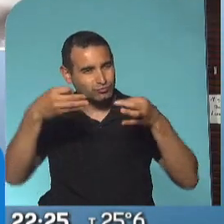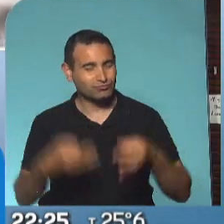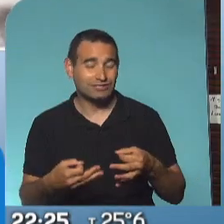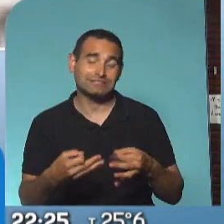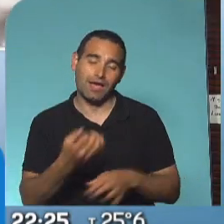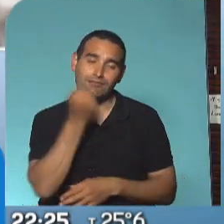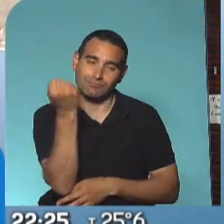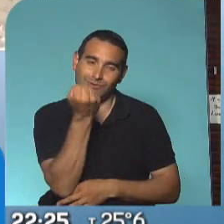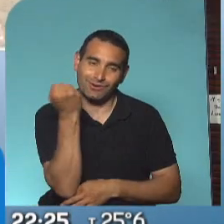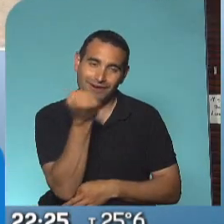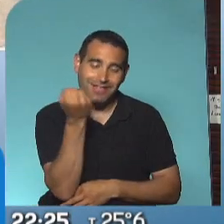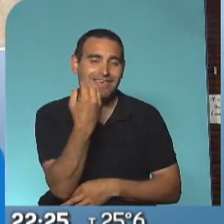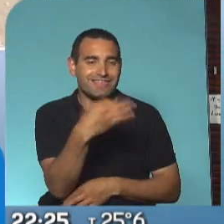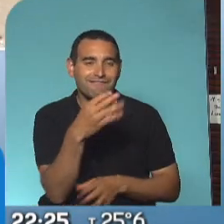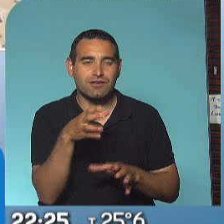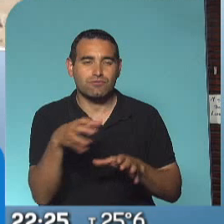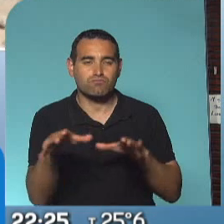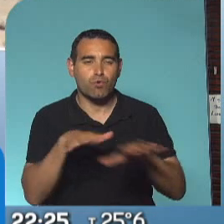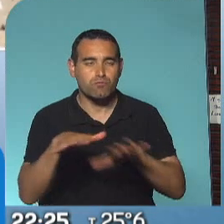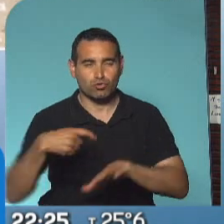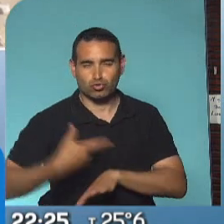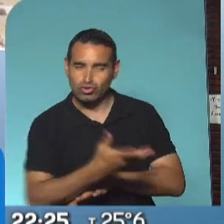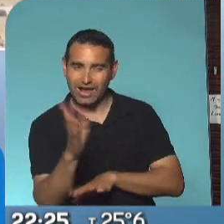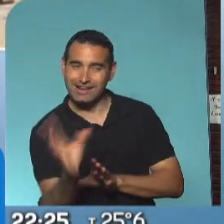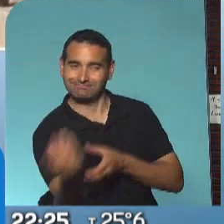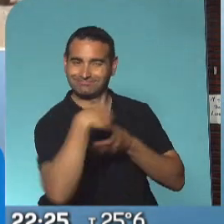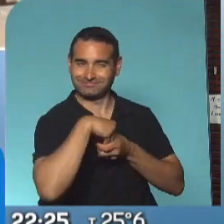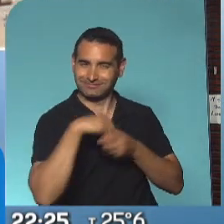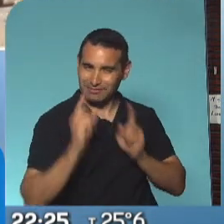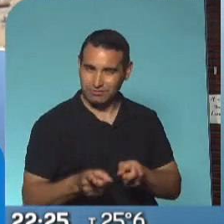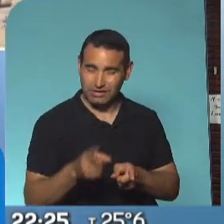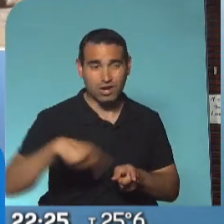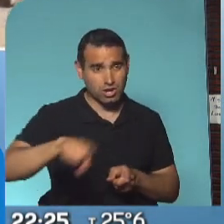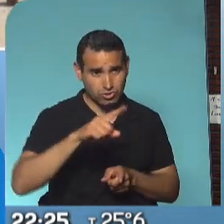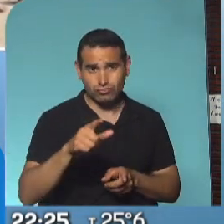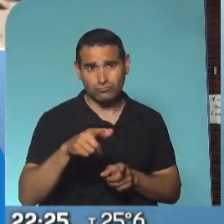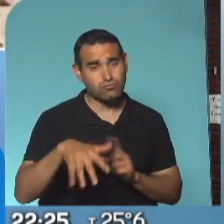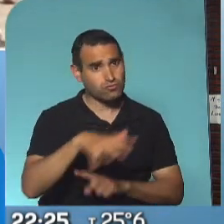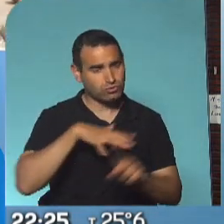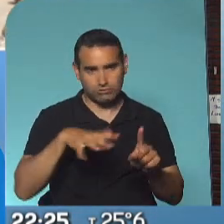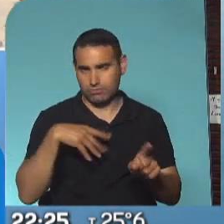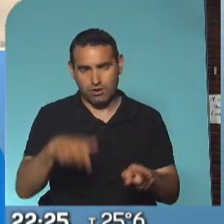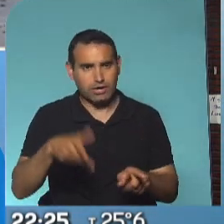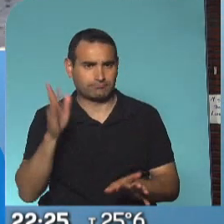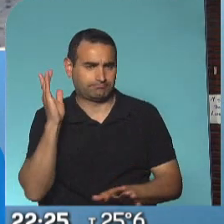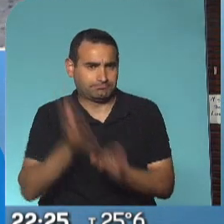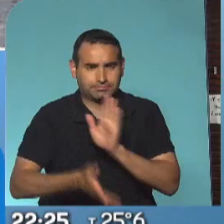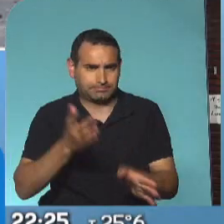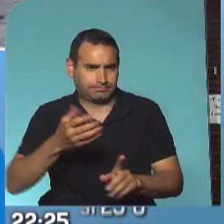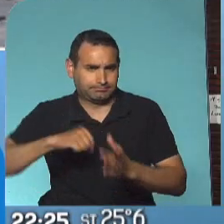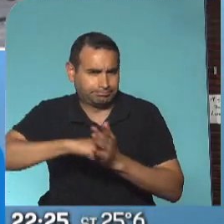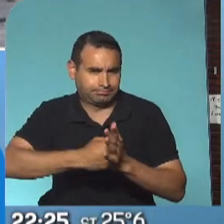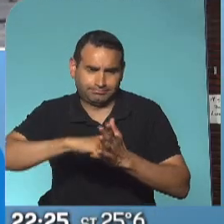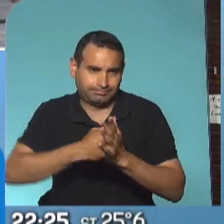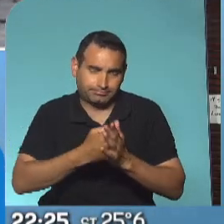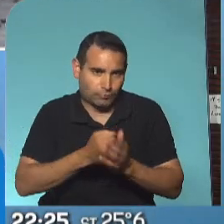es importante que se incluyan los movimientos sociales que han participado en un contexto de brutal represión que vivieron en estos